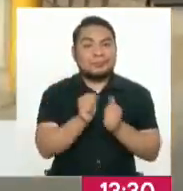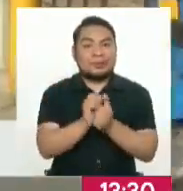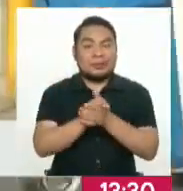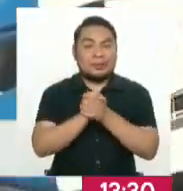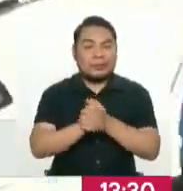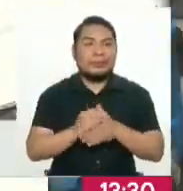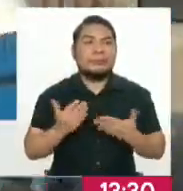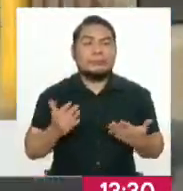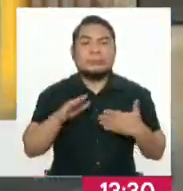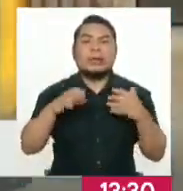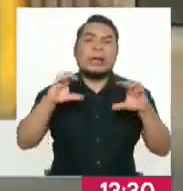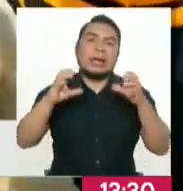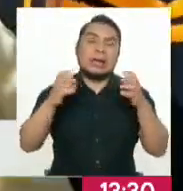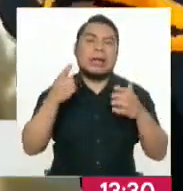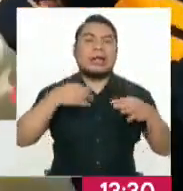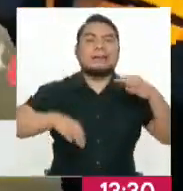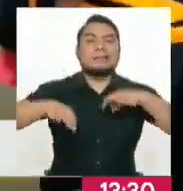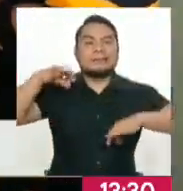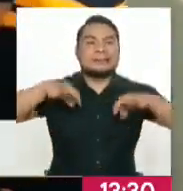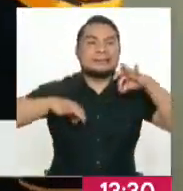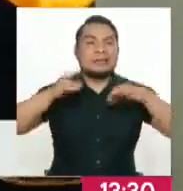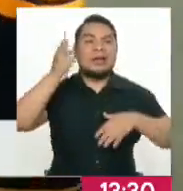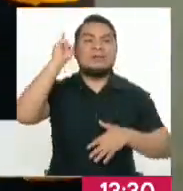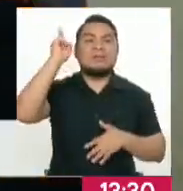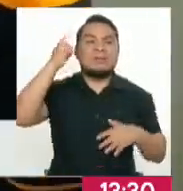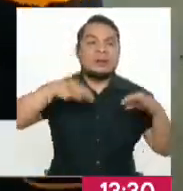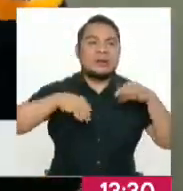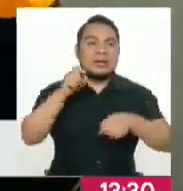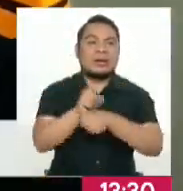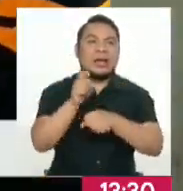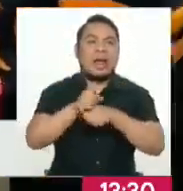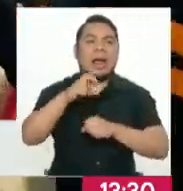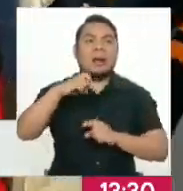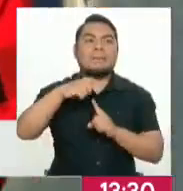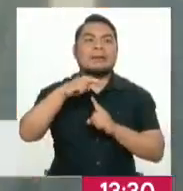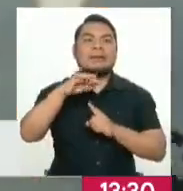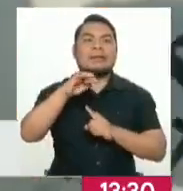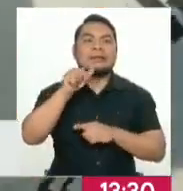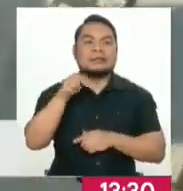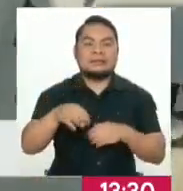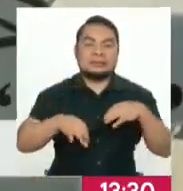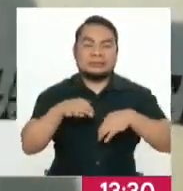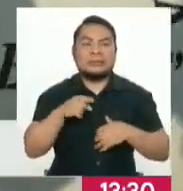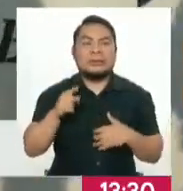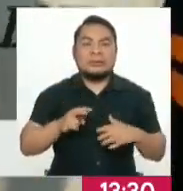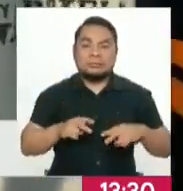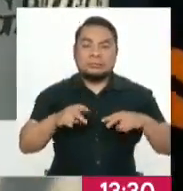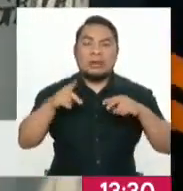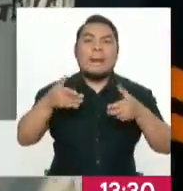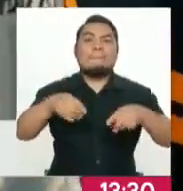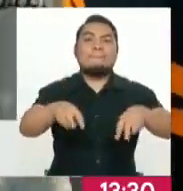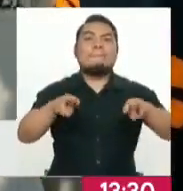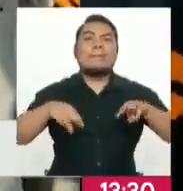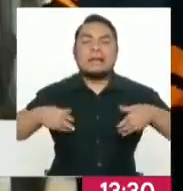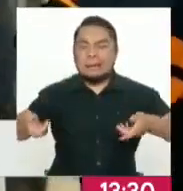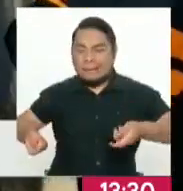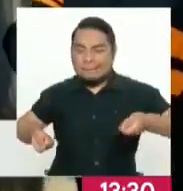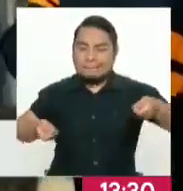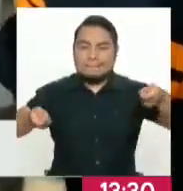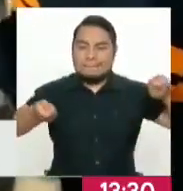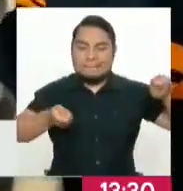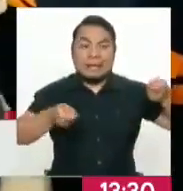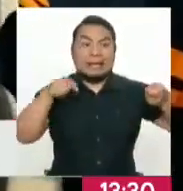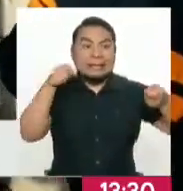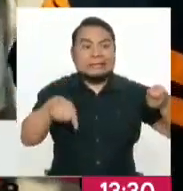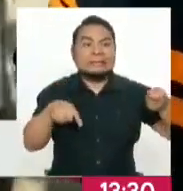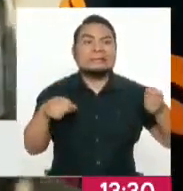compañeros recibían clases de teatro con su profesora Patricia Julcarima Huasco. Subieron para bajar una mesa y en esos momentos